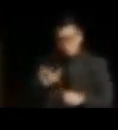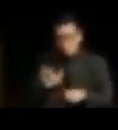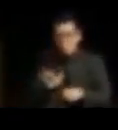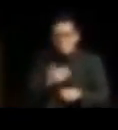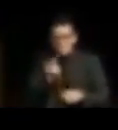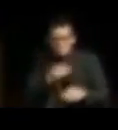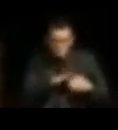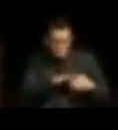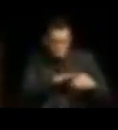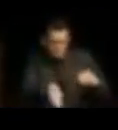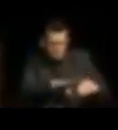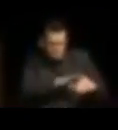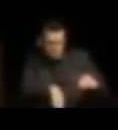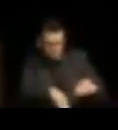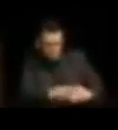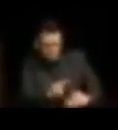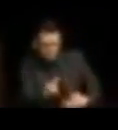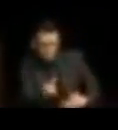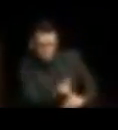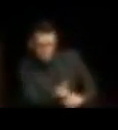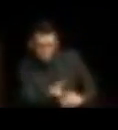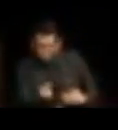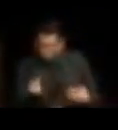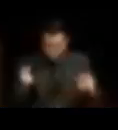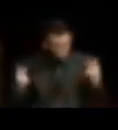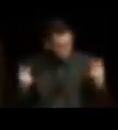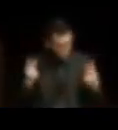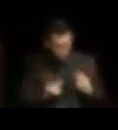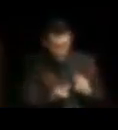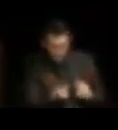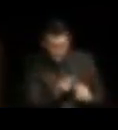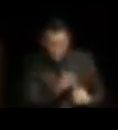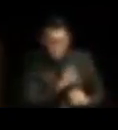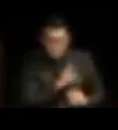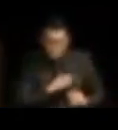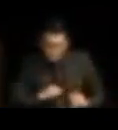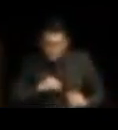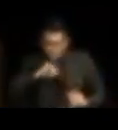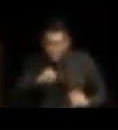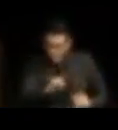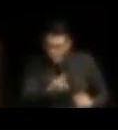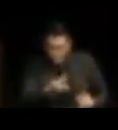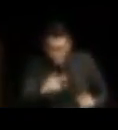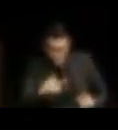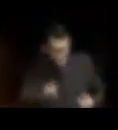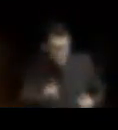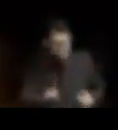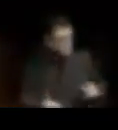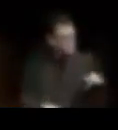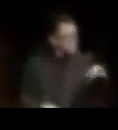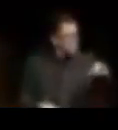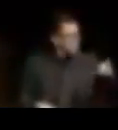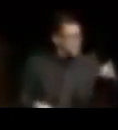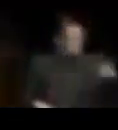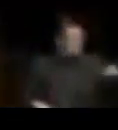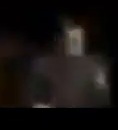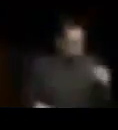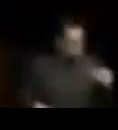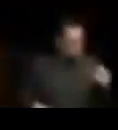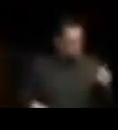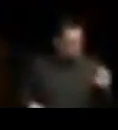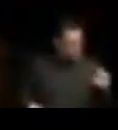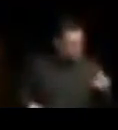privados de la vida sus hijos, Jorge Antonio Mercado Alonso y Javier Francisco